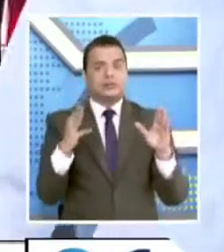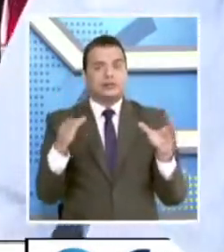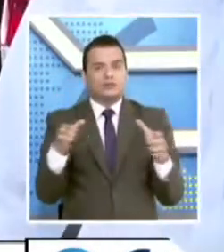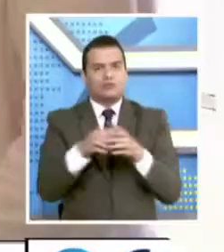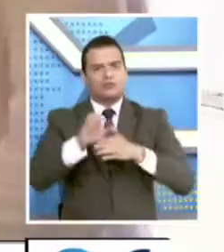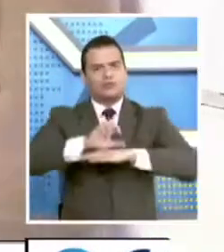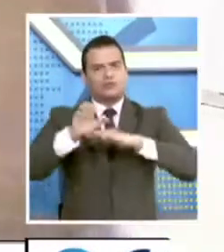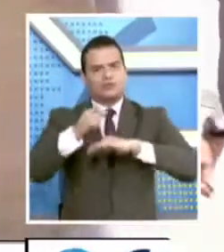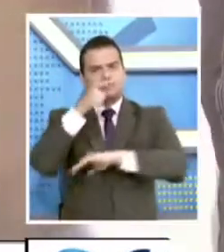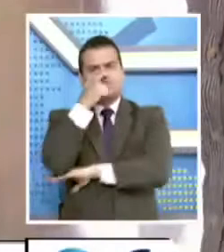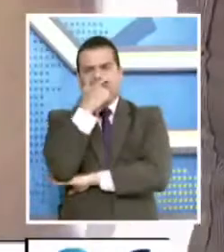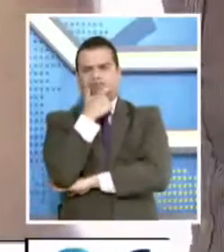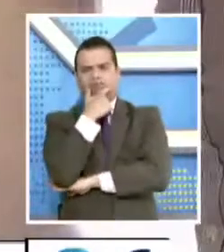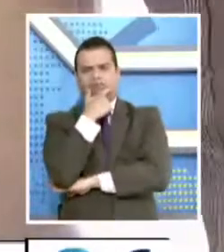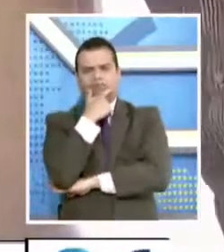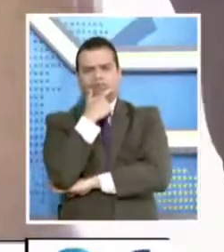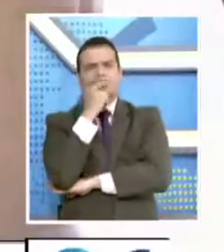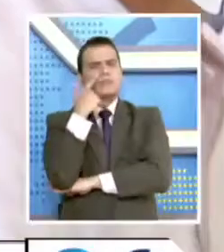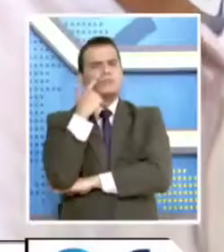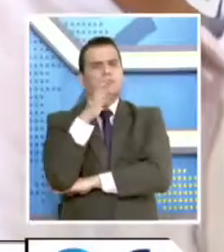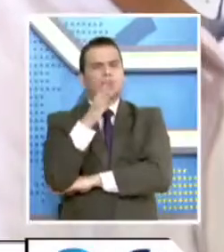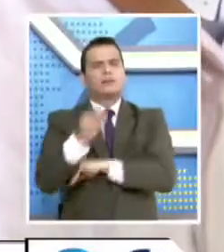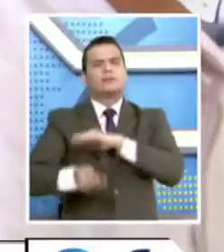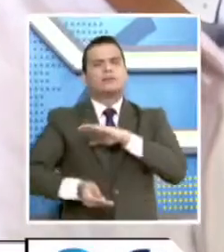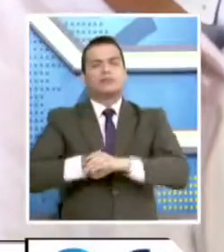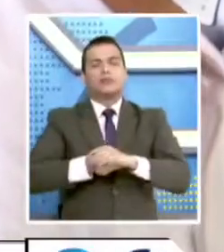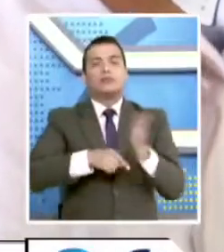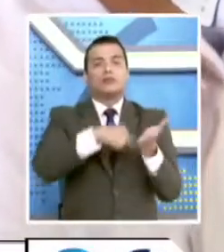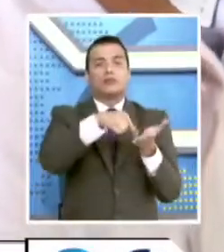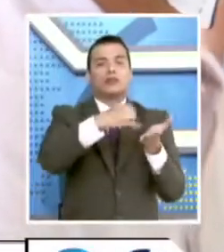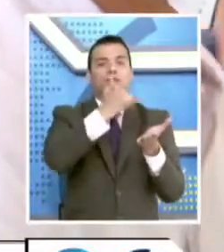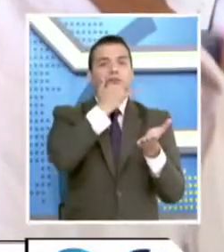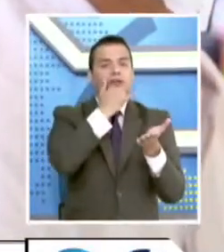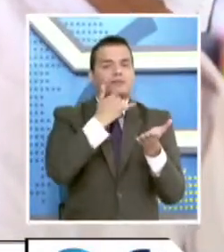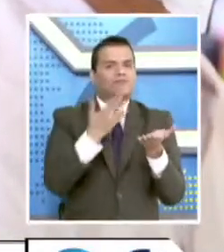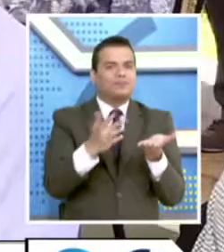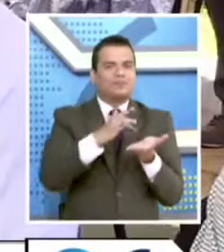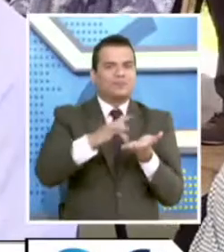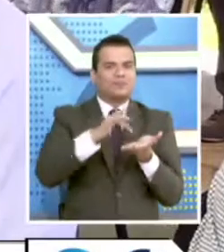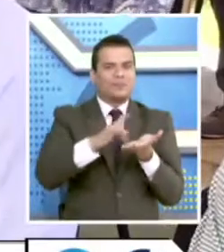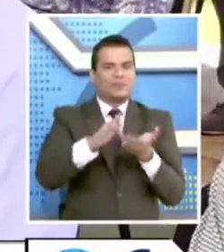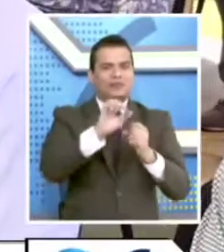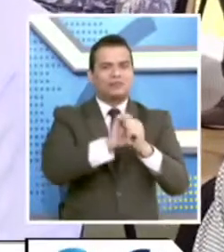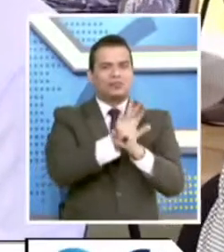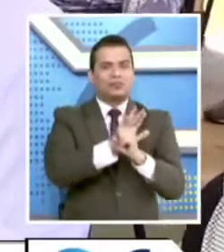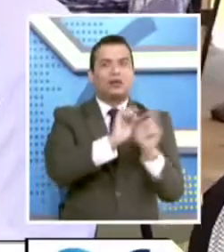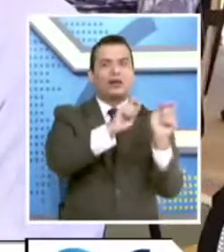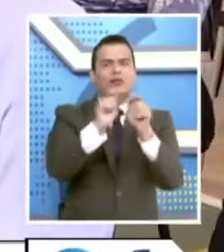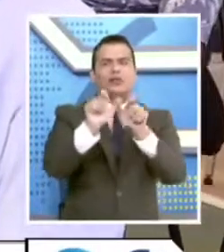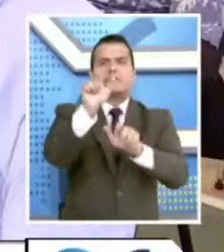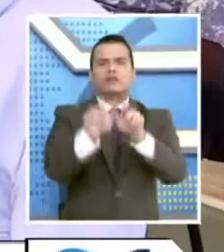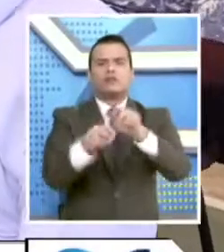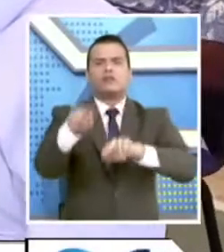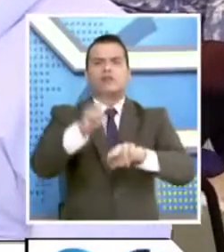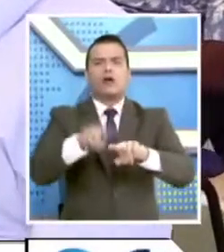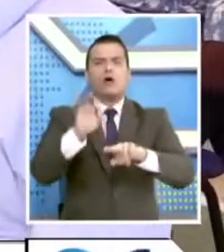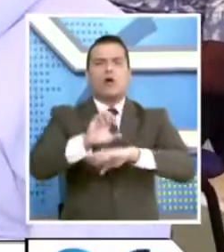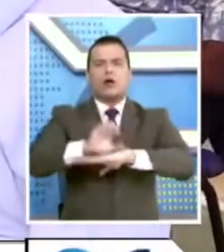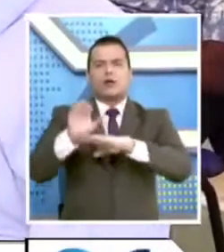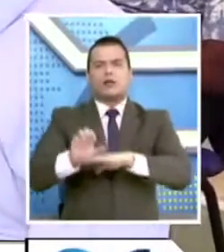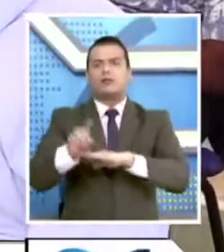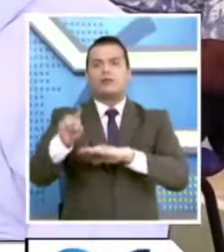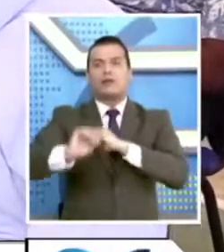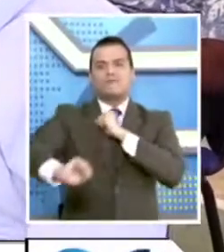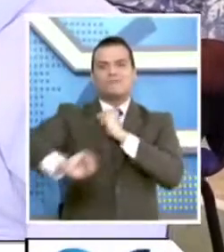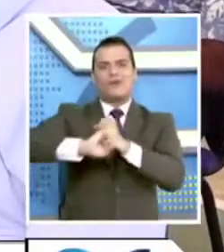intentan establecer posibles hechos de corrupción por la adjudicación de contratos durante la emergencia sanitaria a personas naturales o jurídicas que aportaron a